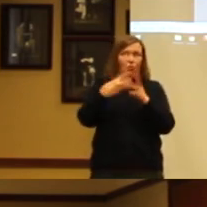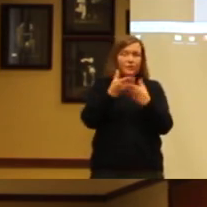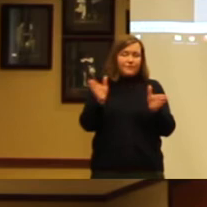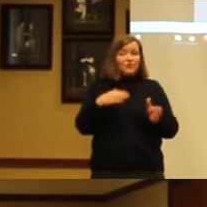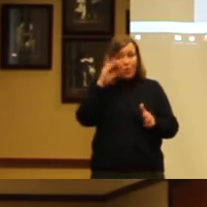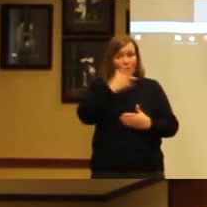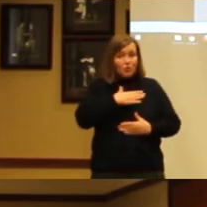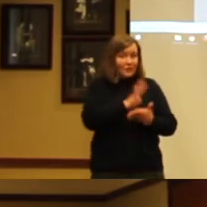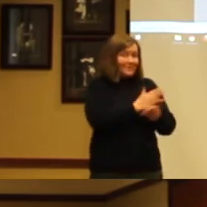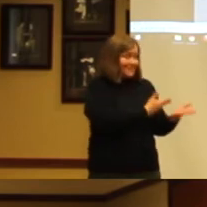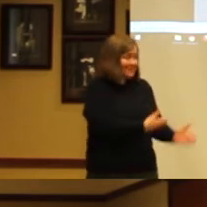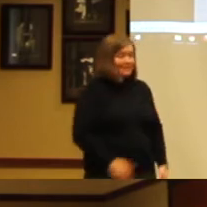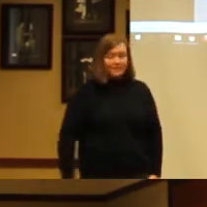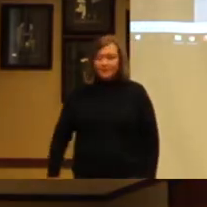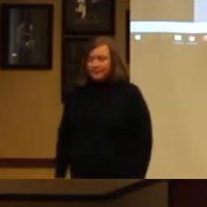this.